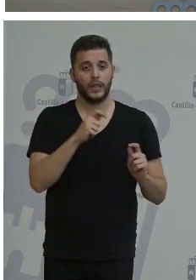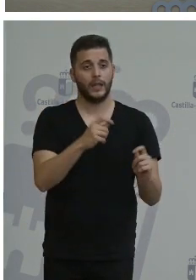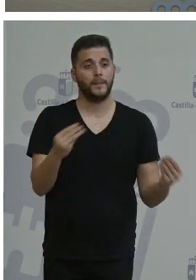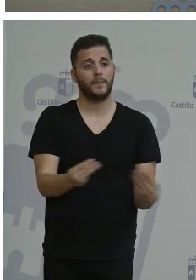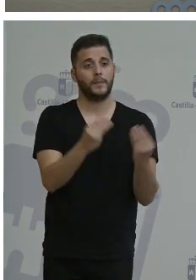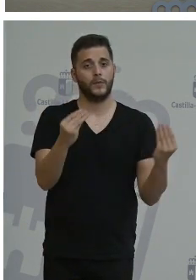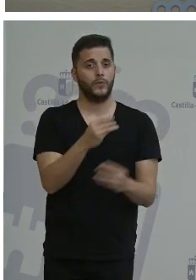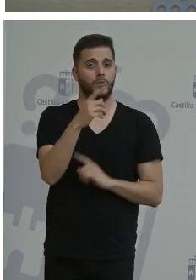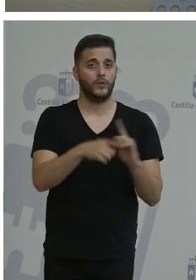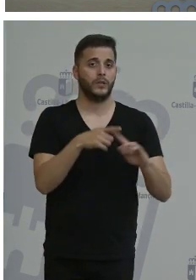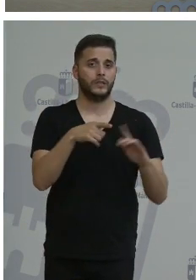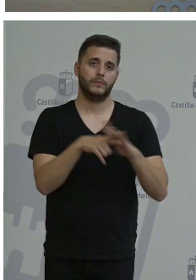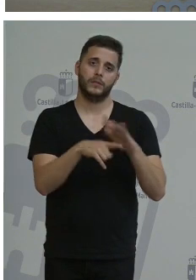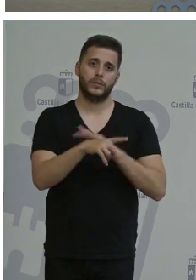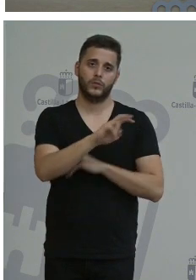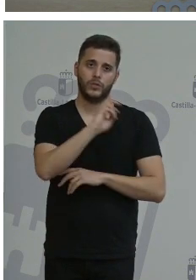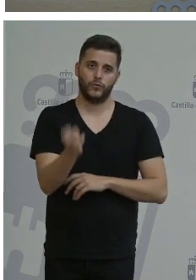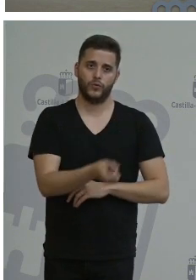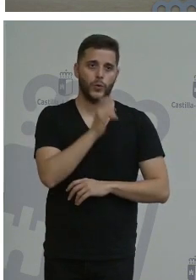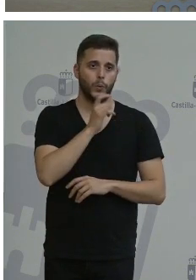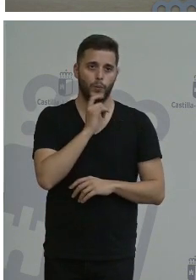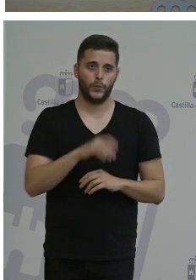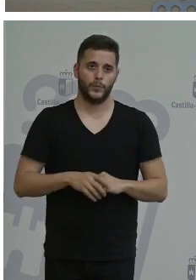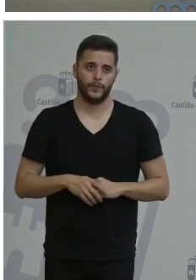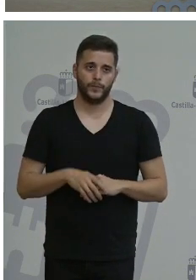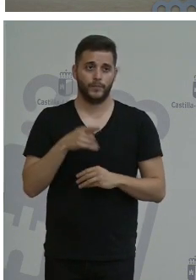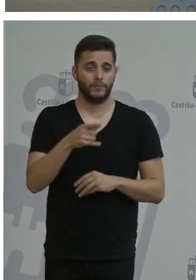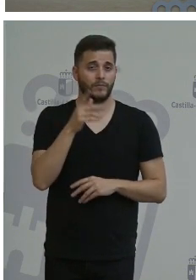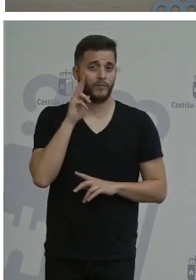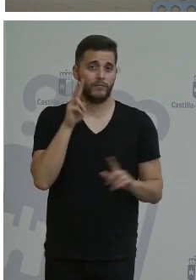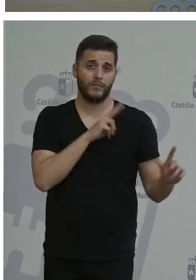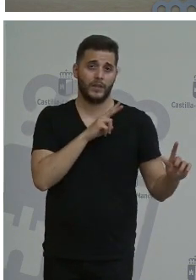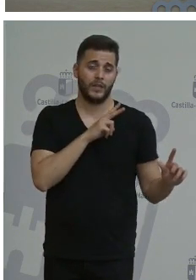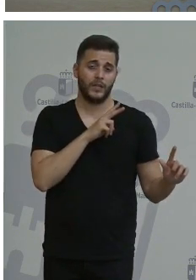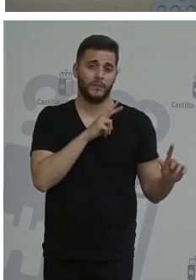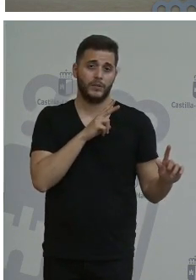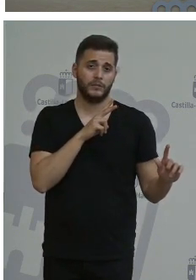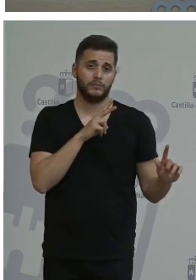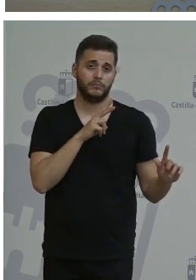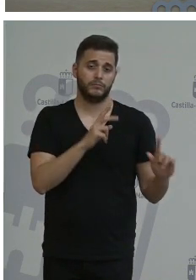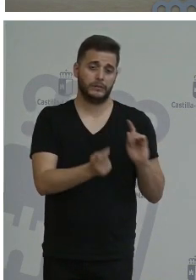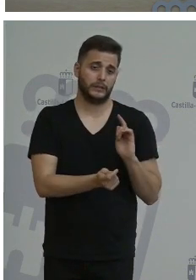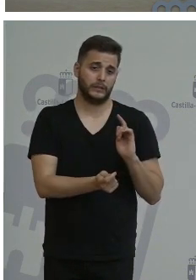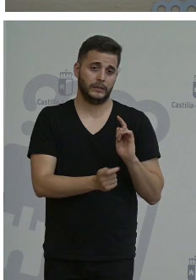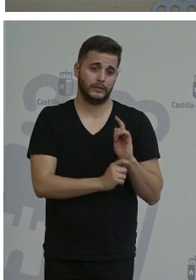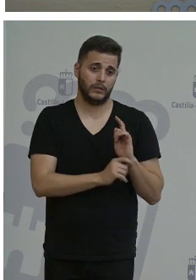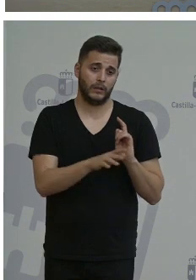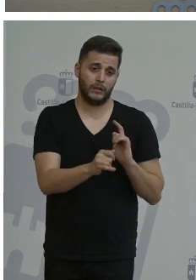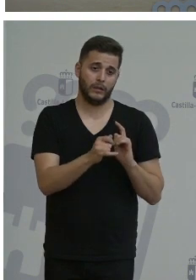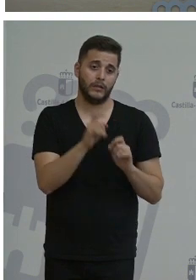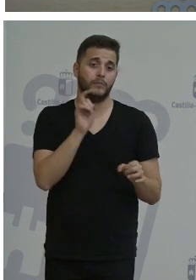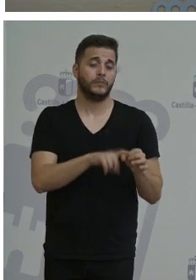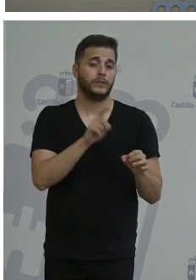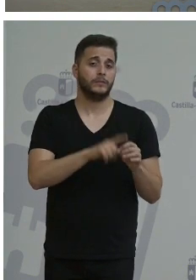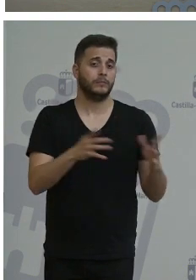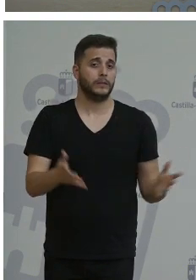la gestión de la diversidad. Y, bueno, pues aquí tenéis algunas claves, ¿no? Que la participación activa de las personas con